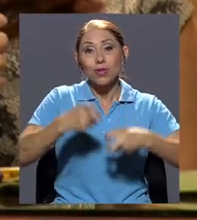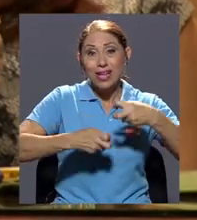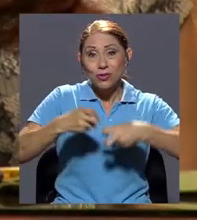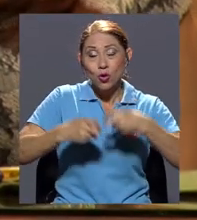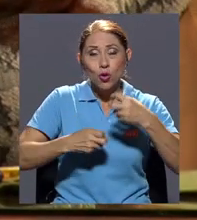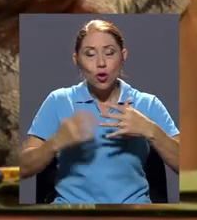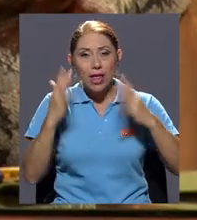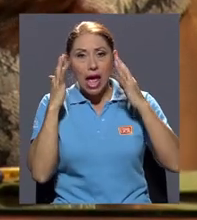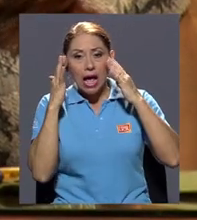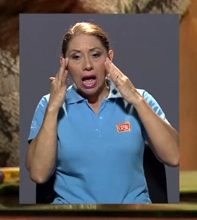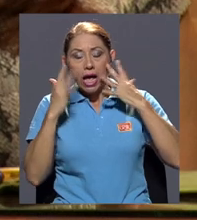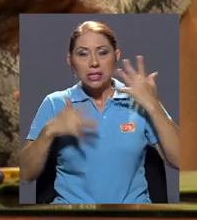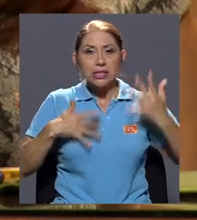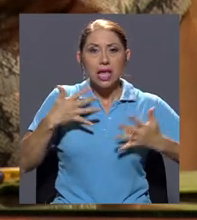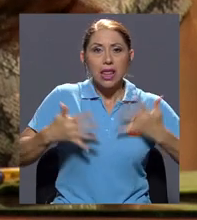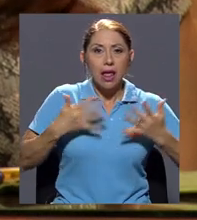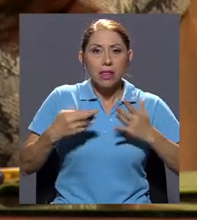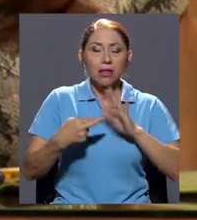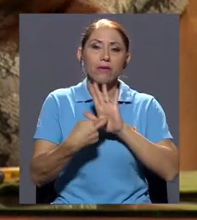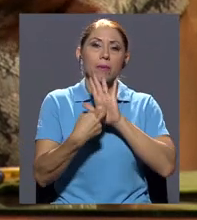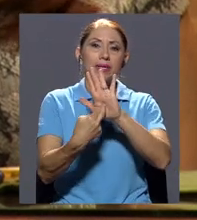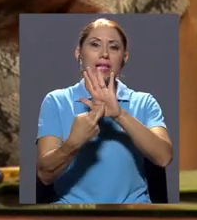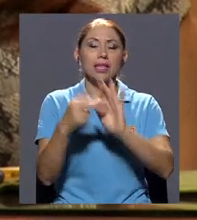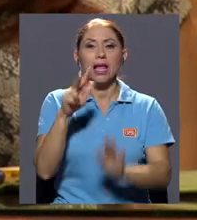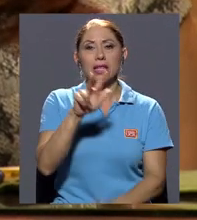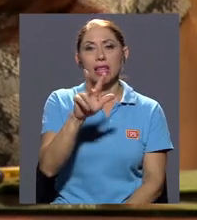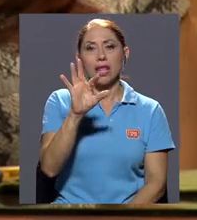trastornos de ansiedad, representa el